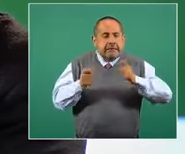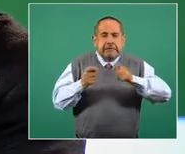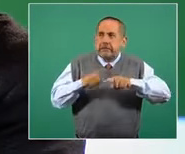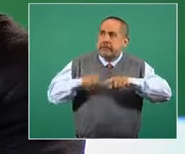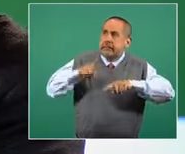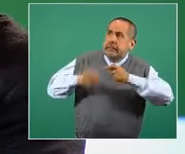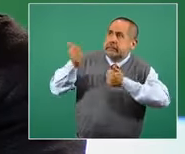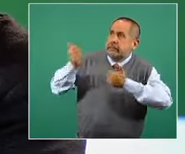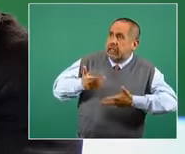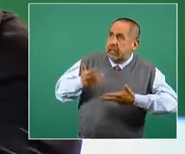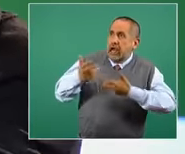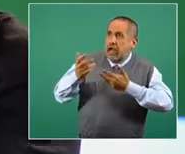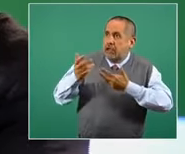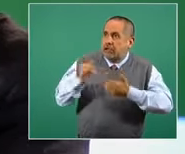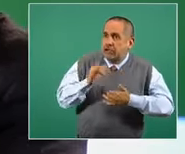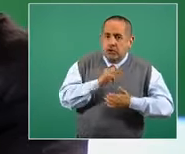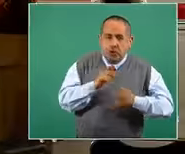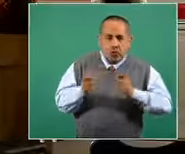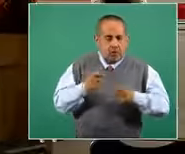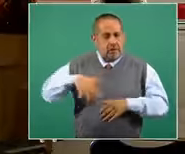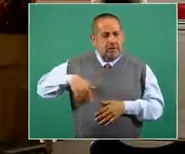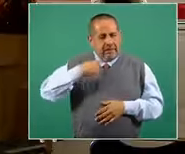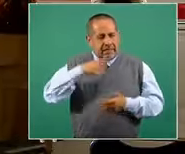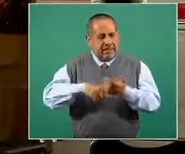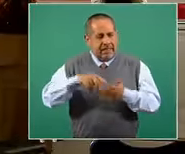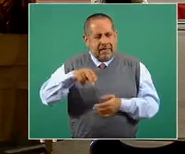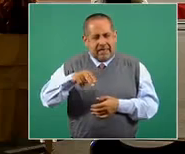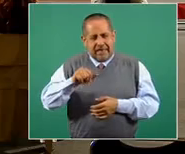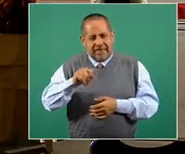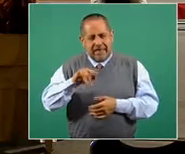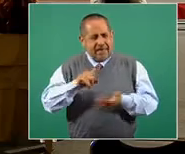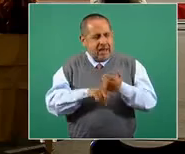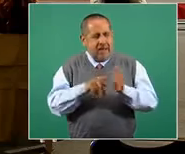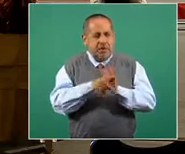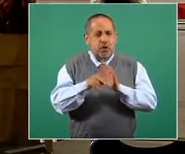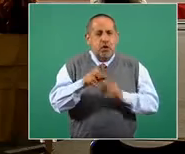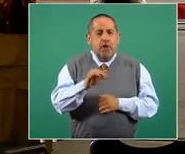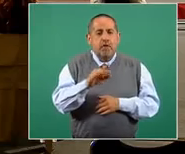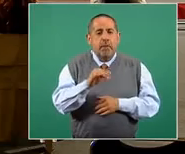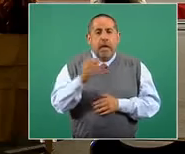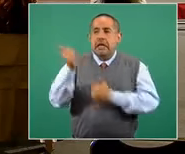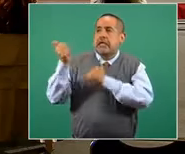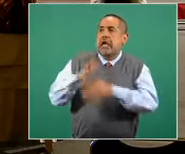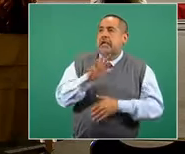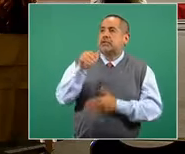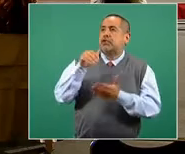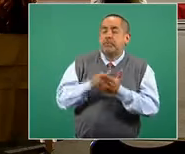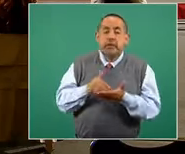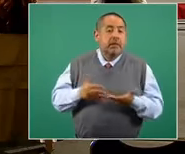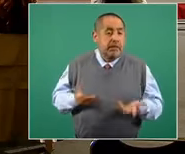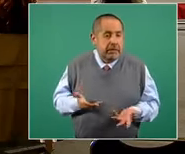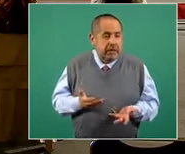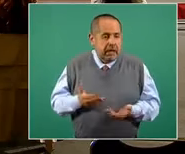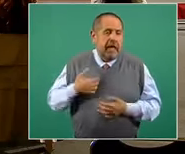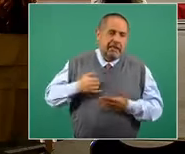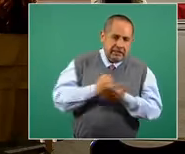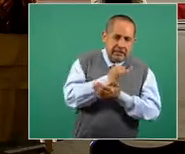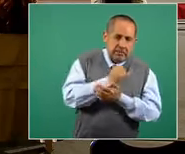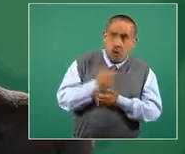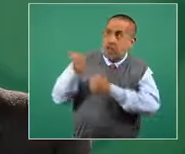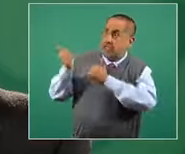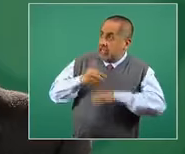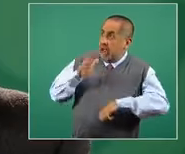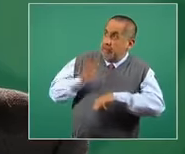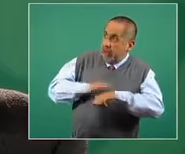las realidades, como esto que preguntaba Natalia Vitela de Reforma, si llegaran 500,000 es una decisión, si llegaran